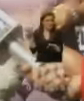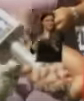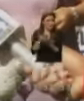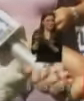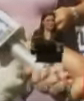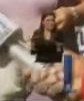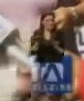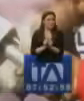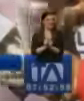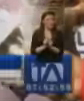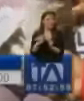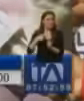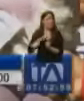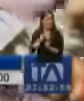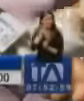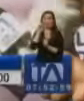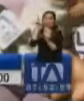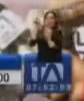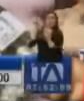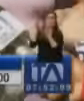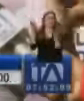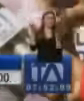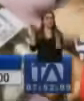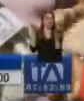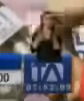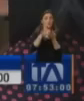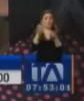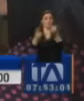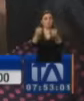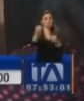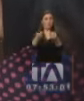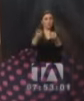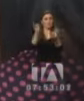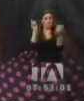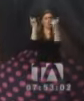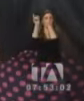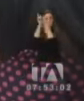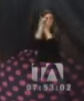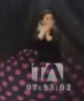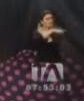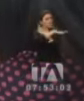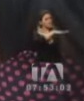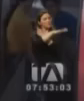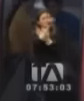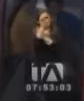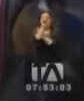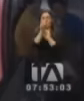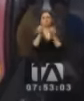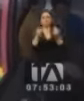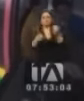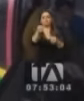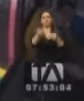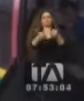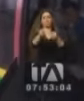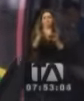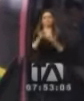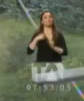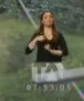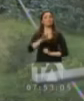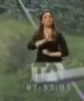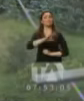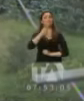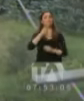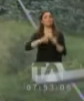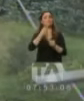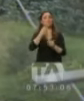Yo no quiero panorámica, yo quiero transporte. Según el municipio de Quito, este es un sistema de transporte público